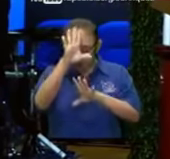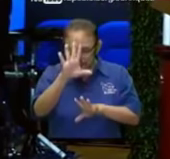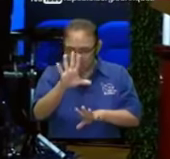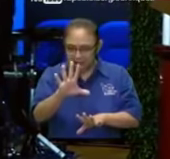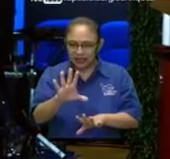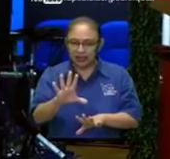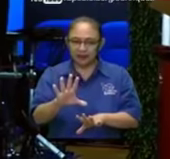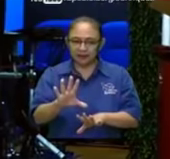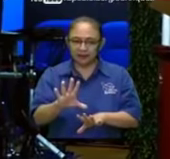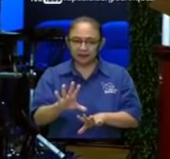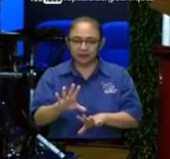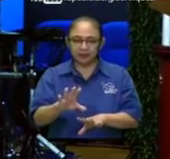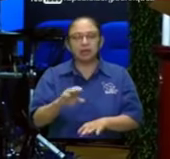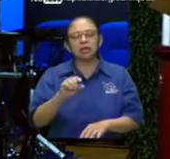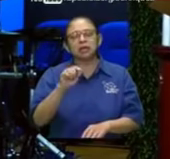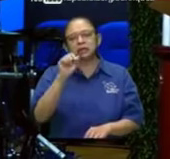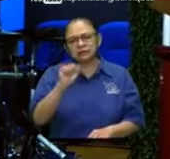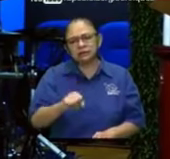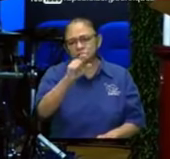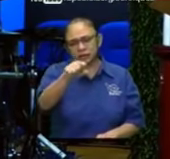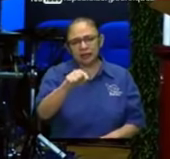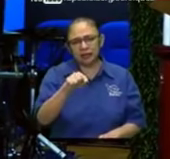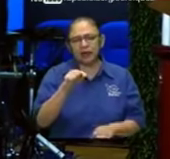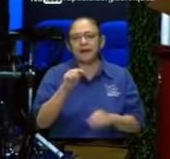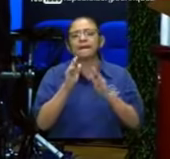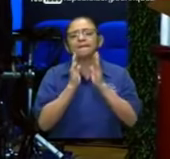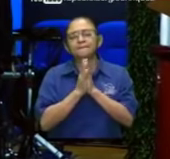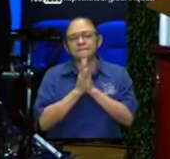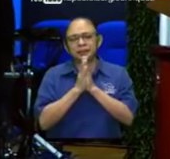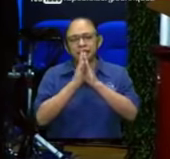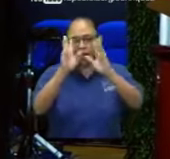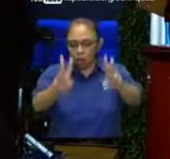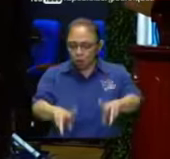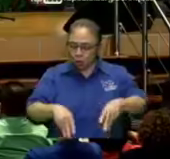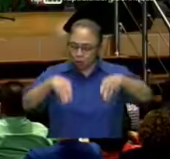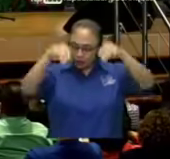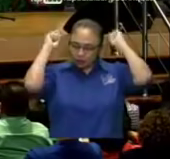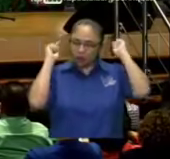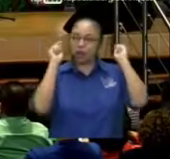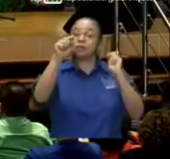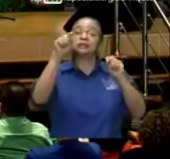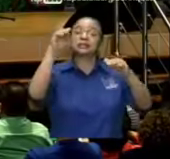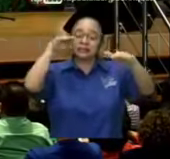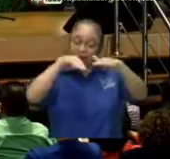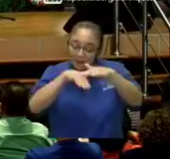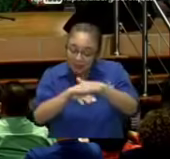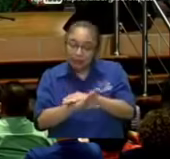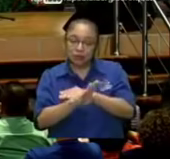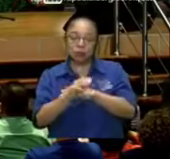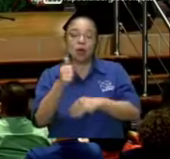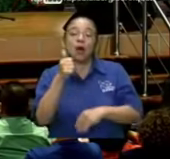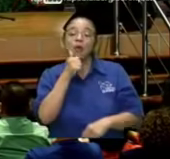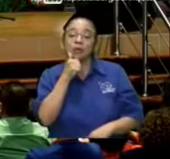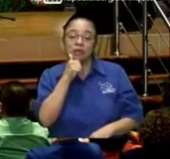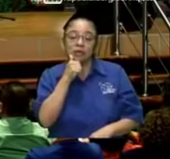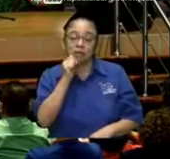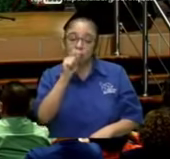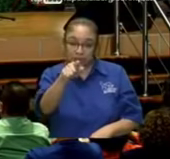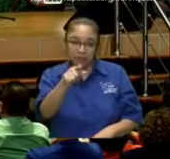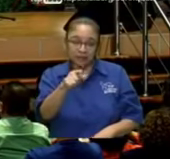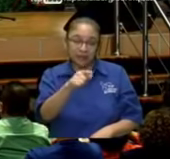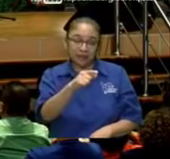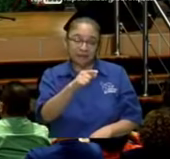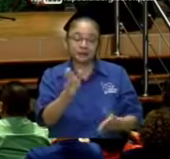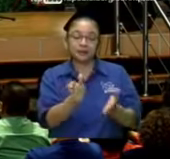pasa y pide cobertura, usted está sujetando a una autoridad y está muriendo a su